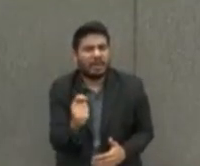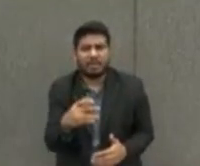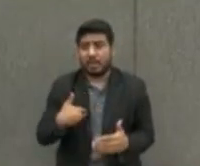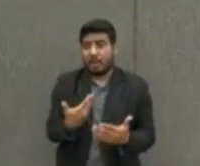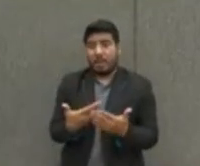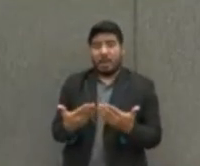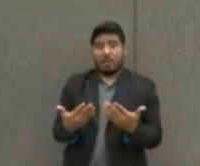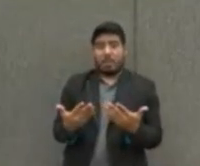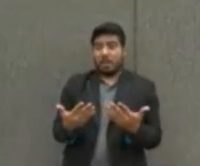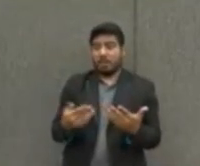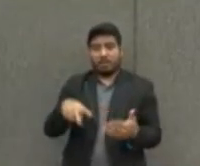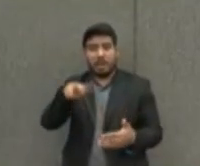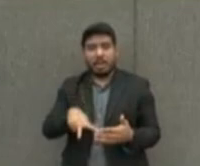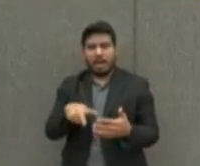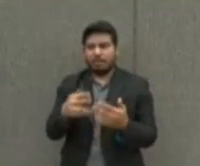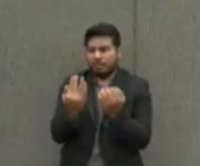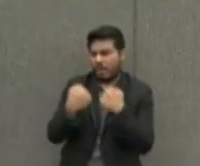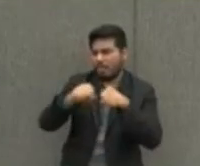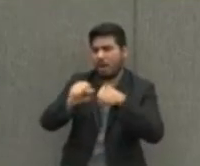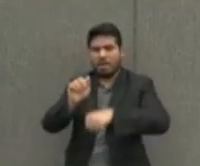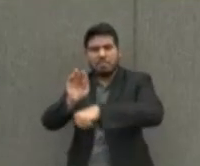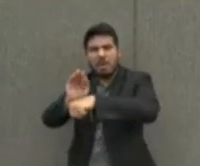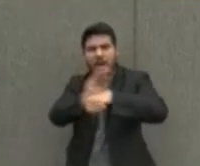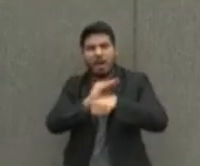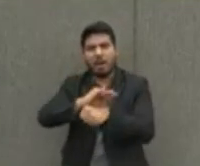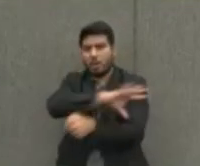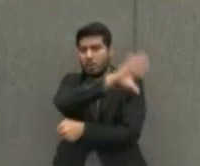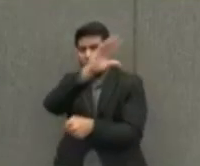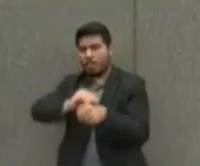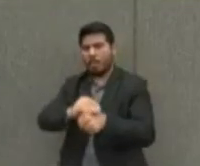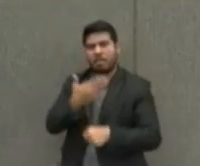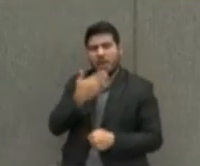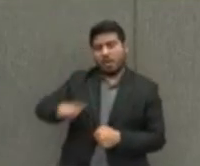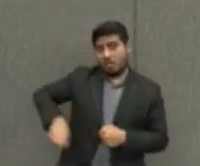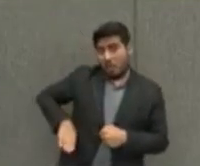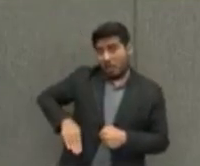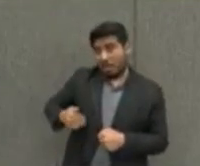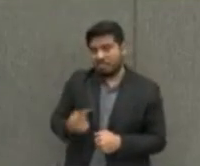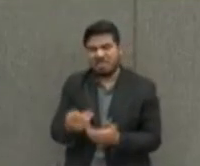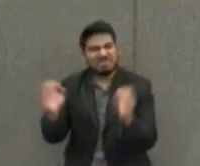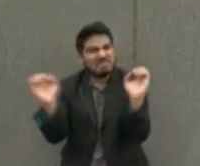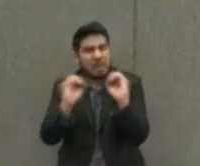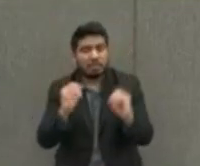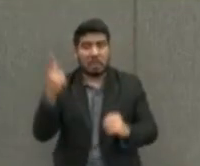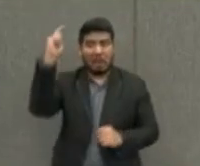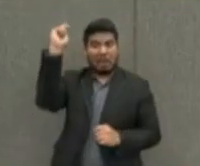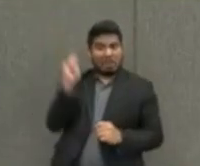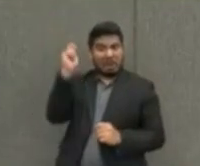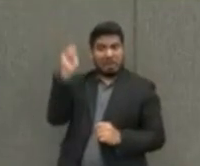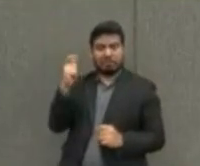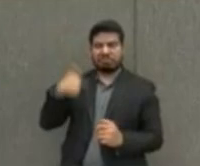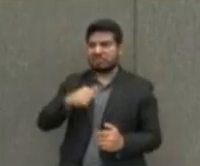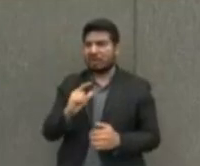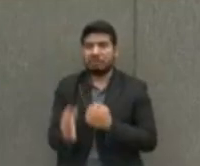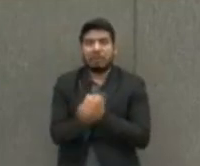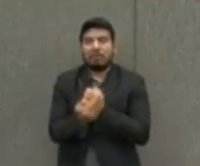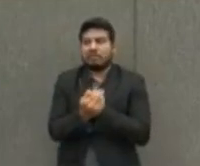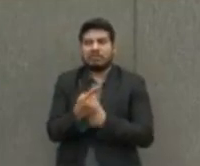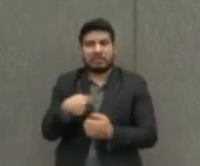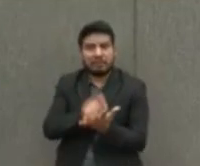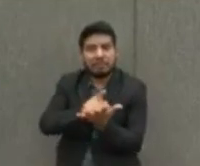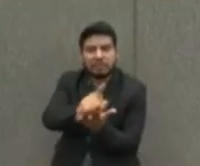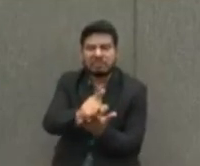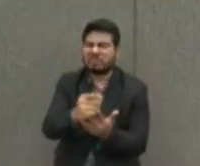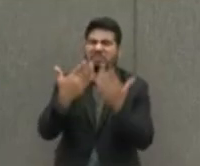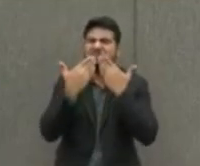seguridad social que les pueda beneficiar no tenemos derecho a la jubilación no tenemos un esquema de